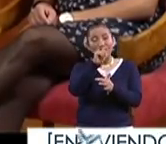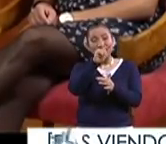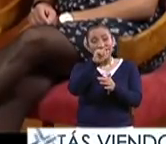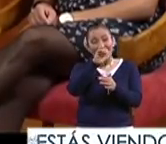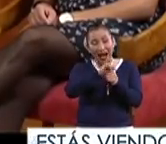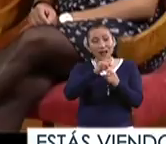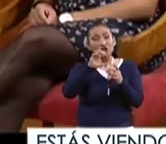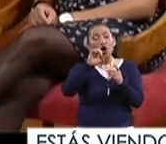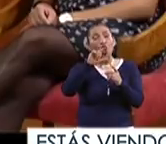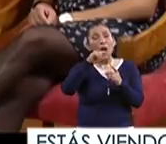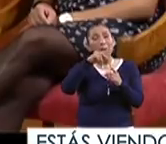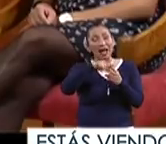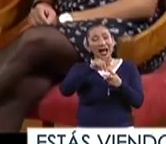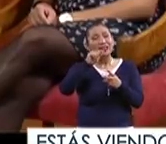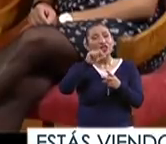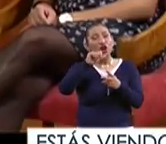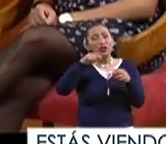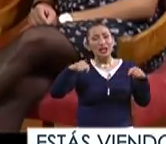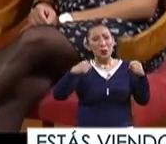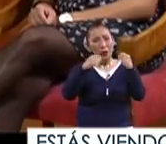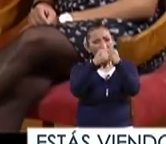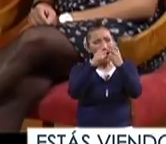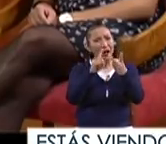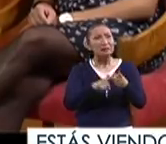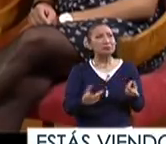los olmecas, los teotihuacanos,